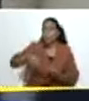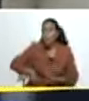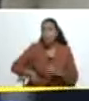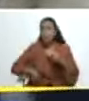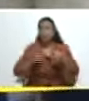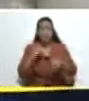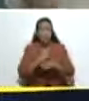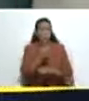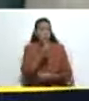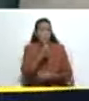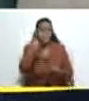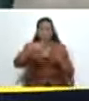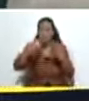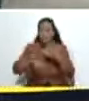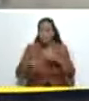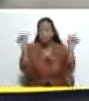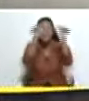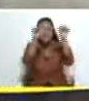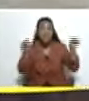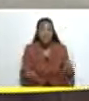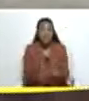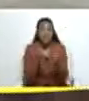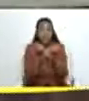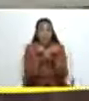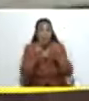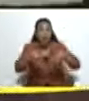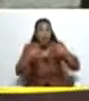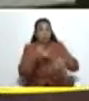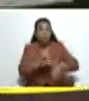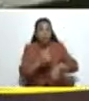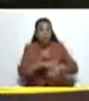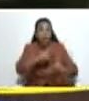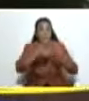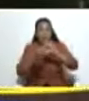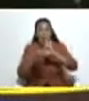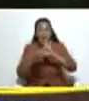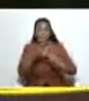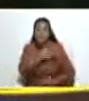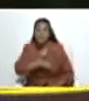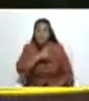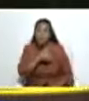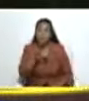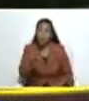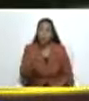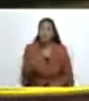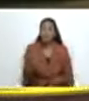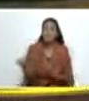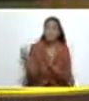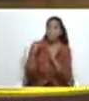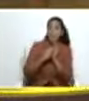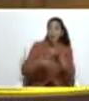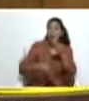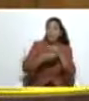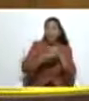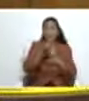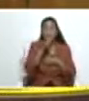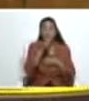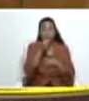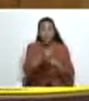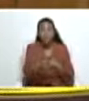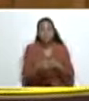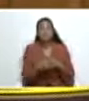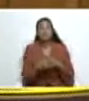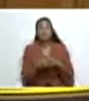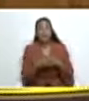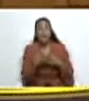presidente, fomentar un nuevo sistema económico asociado al sistema de grandes misiones y misiones que alimente